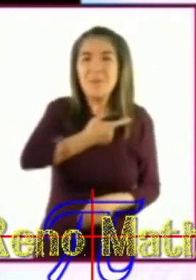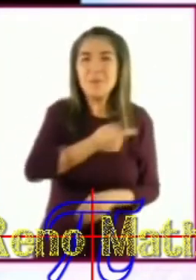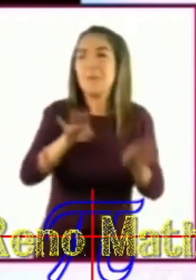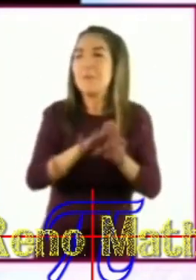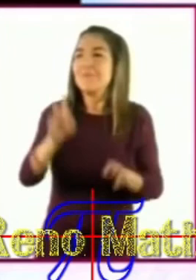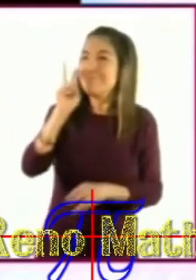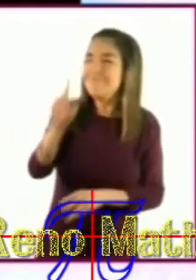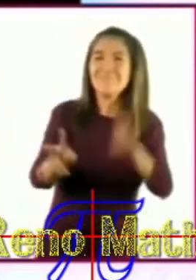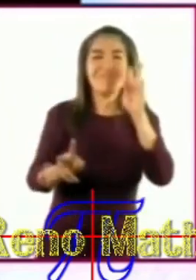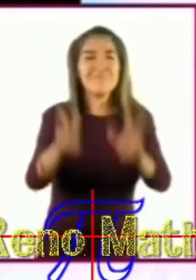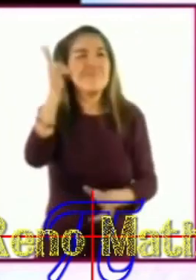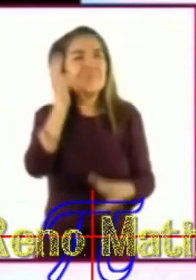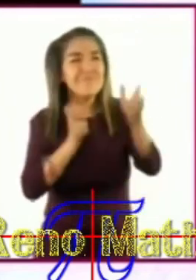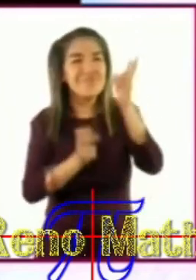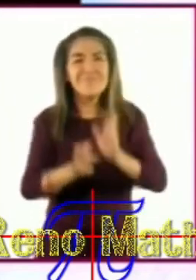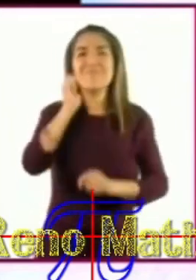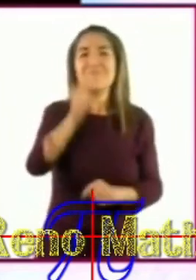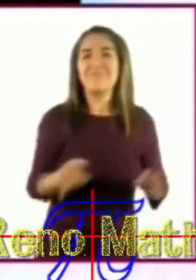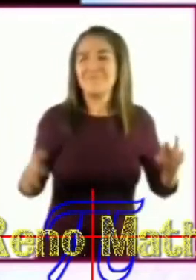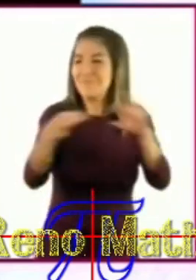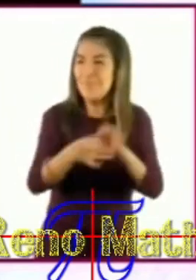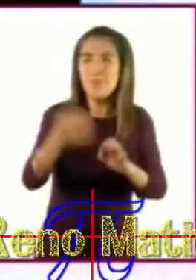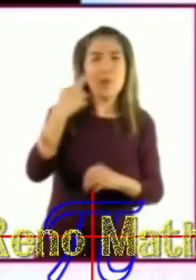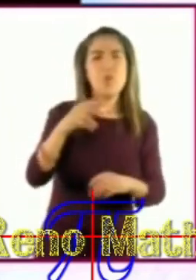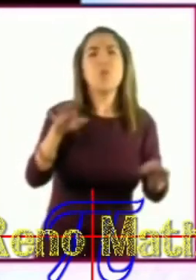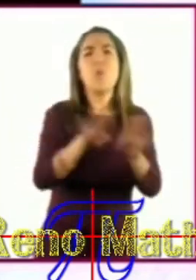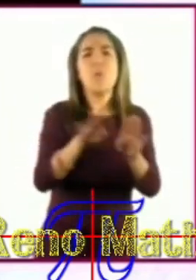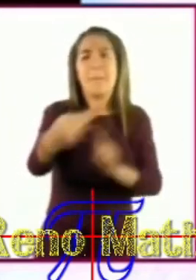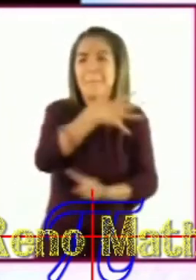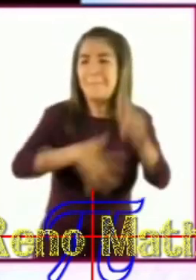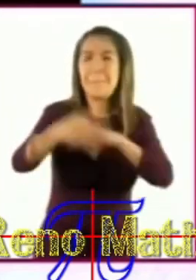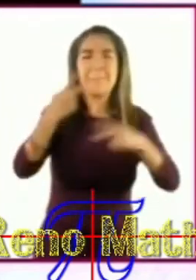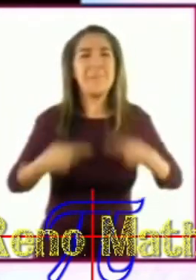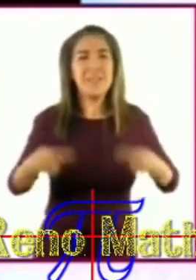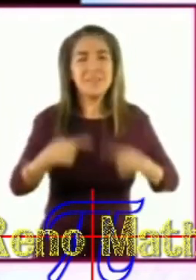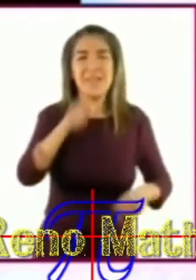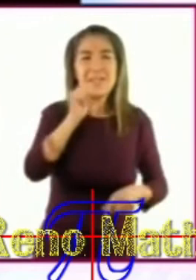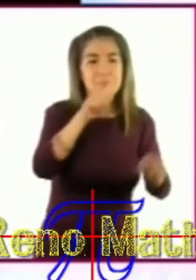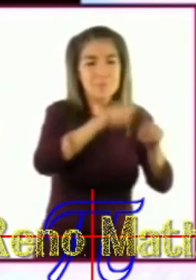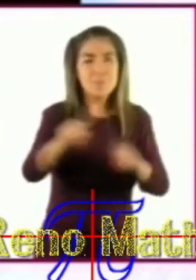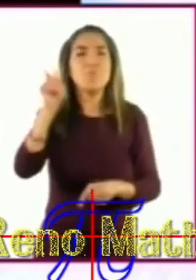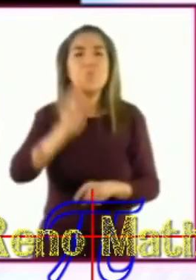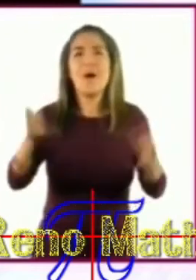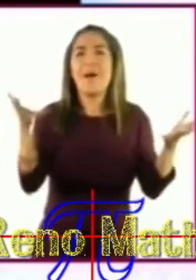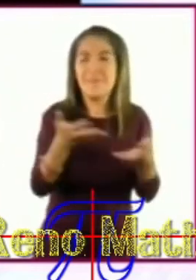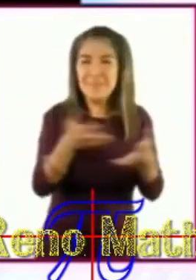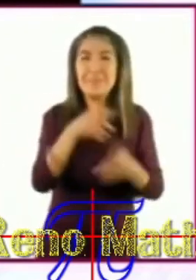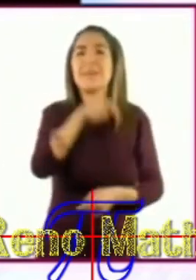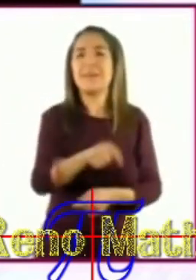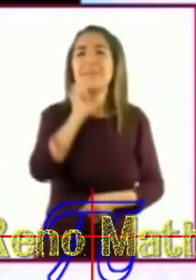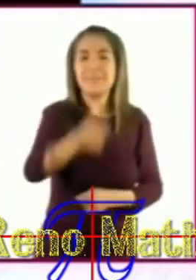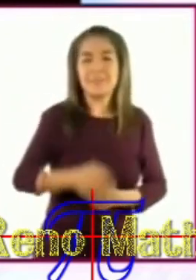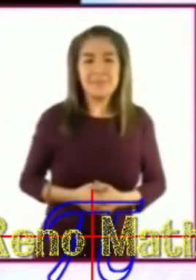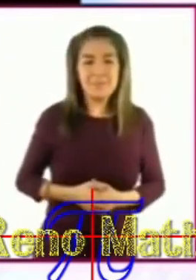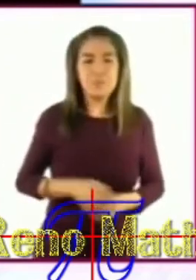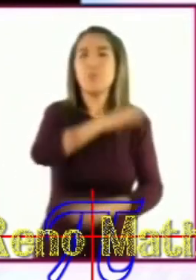Me gustan los procesos con comunidades o grupos sociales, donde se explora algo que realizar, en los que regularmente encuentro